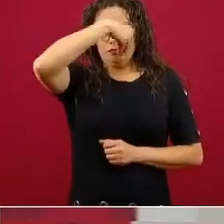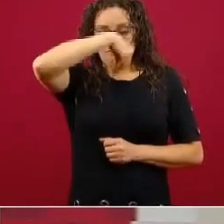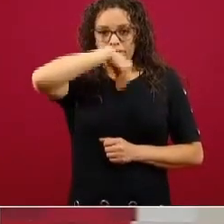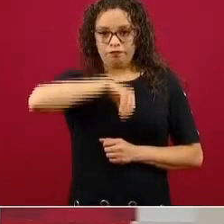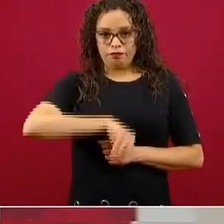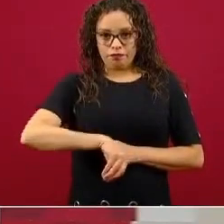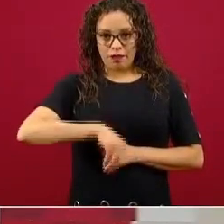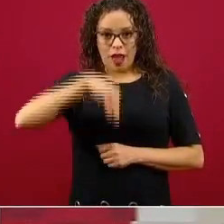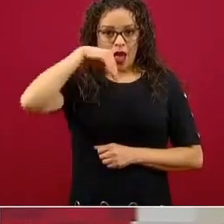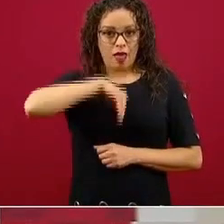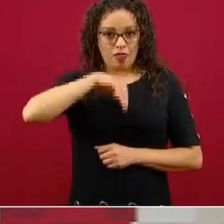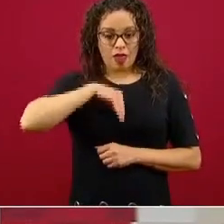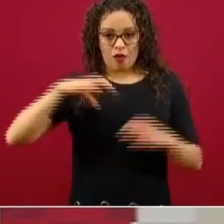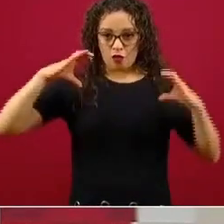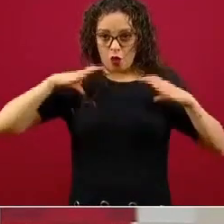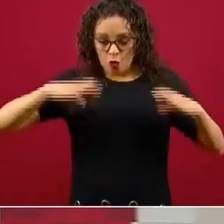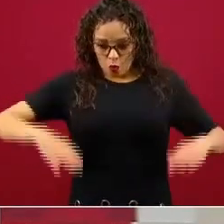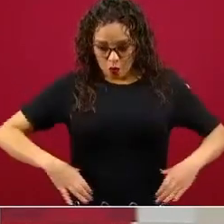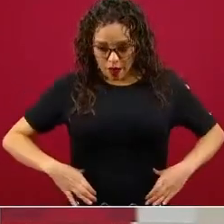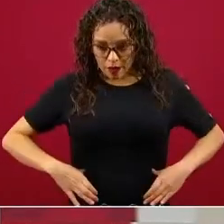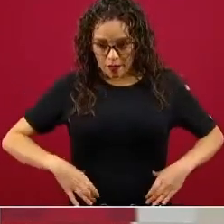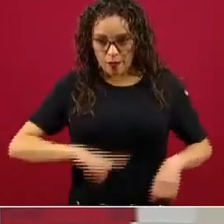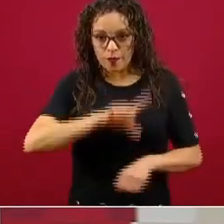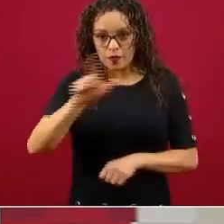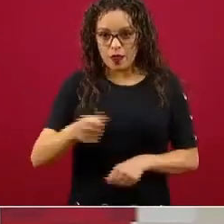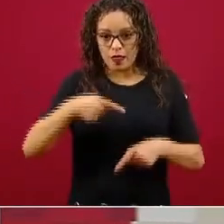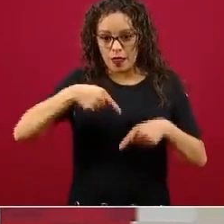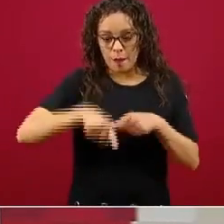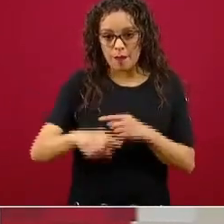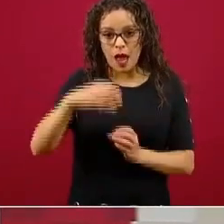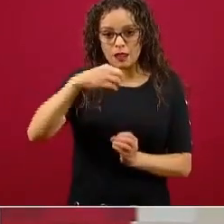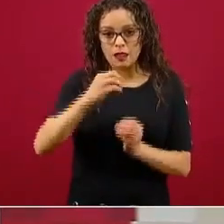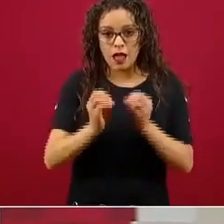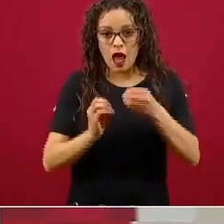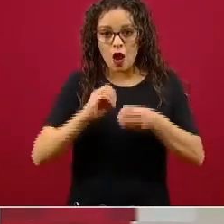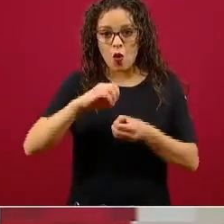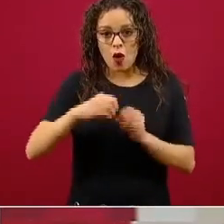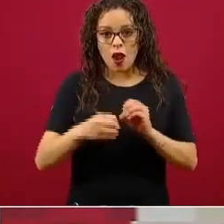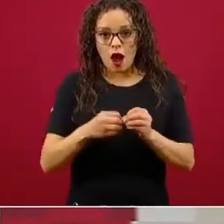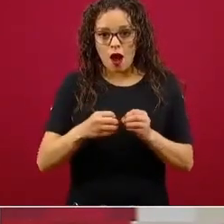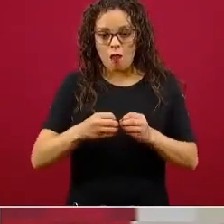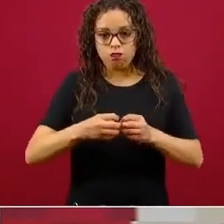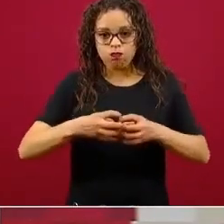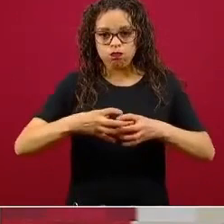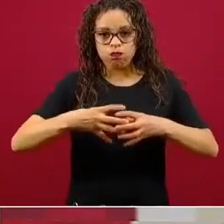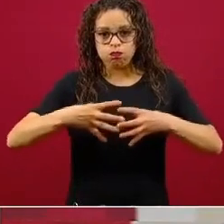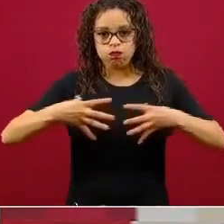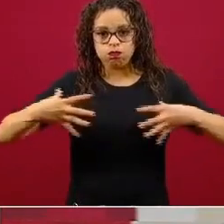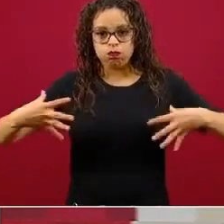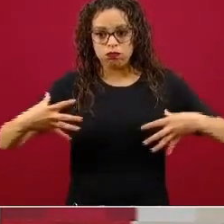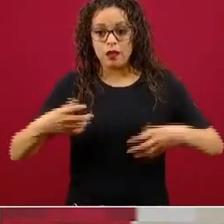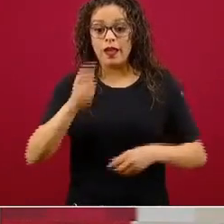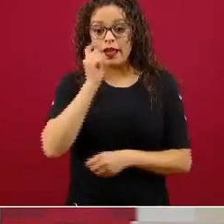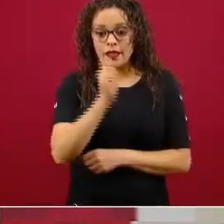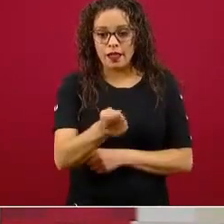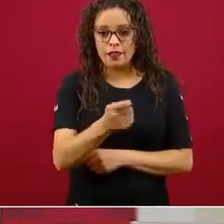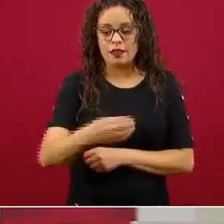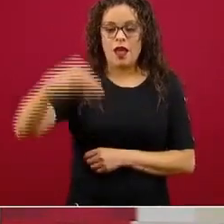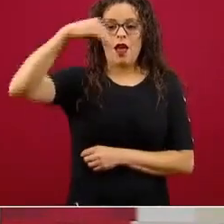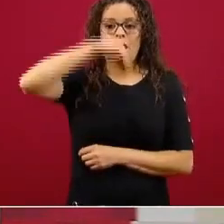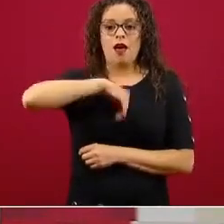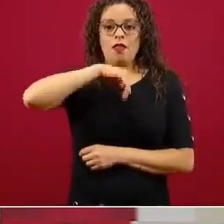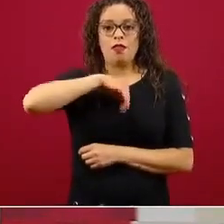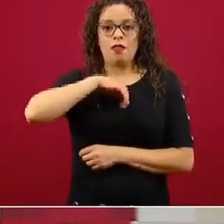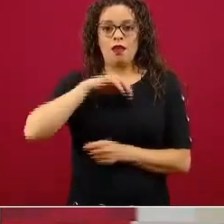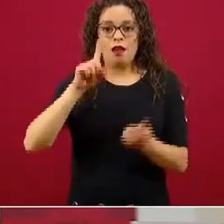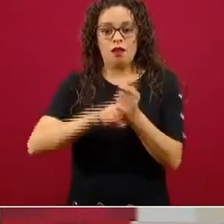a replicarse en las células, generalmente de la superficie interna de la vía respiratoria. Que la